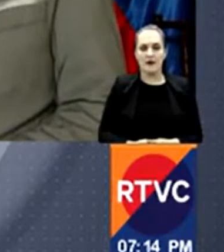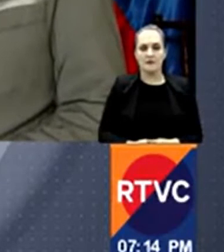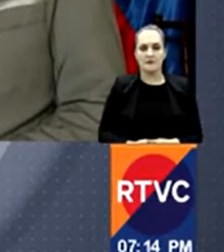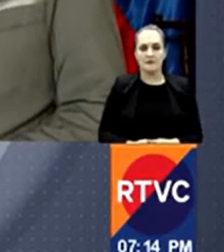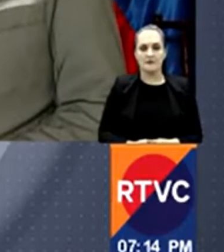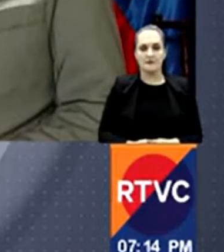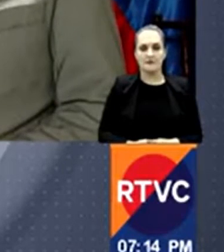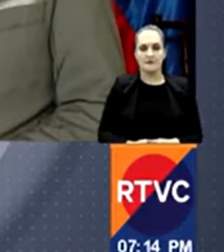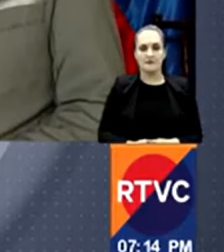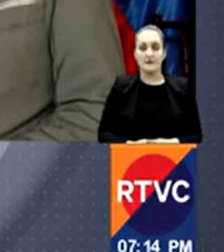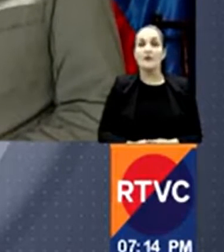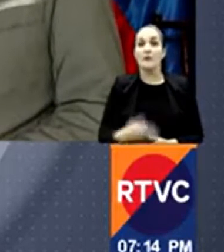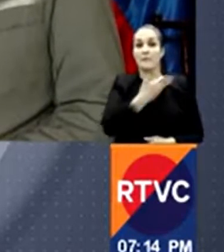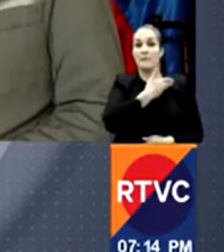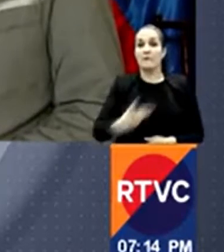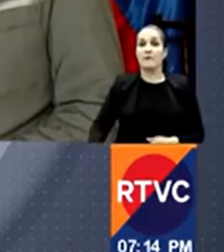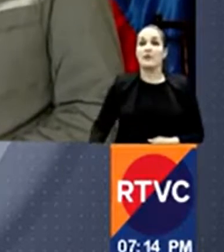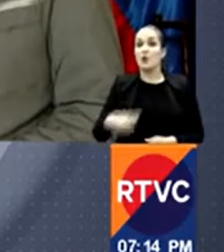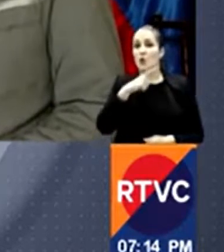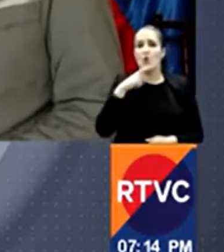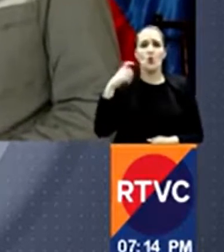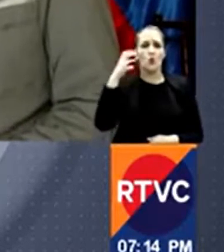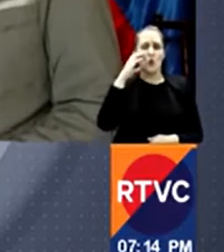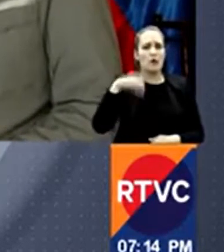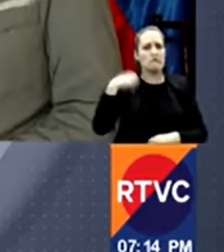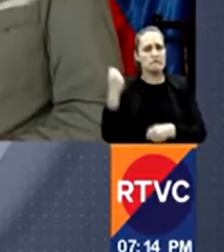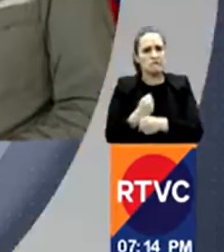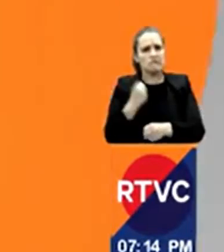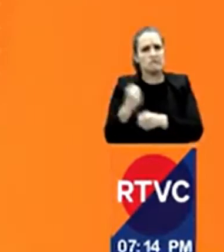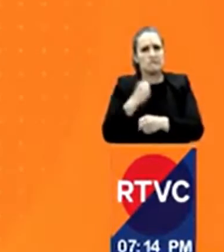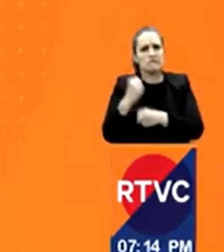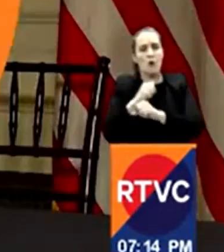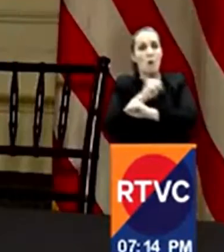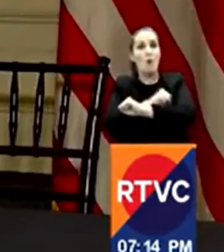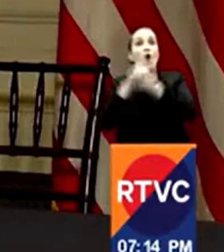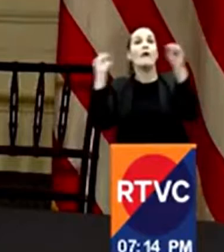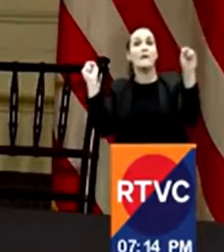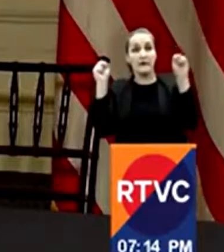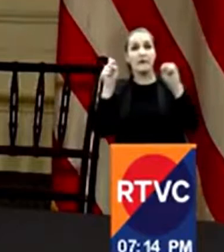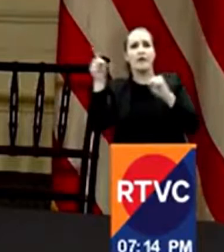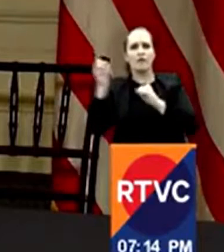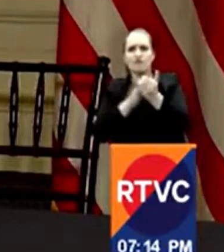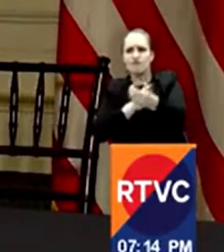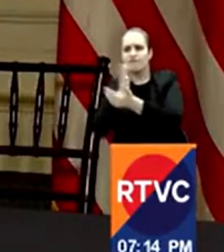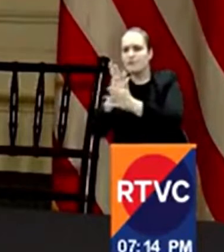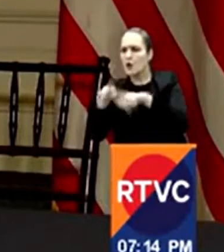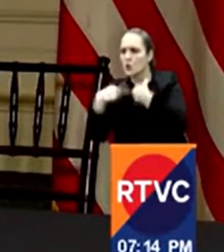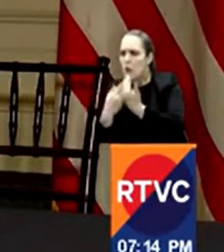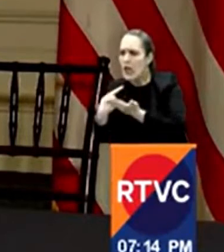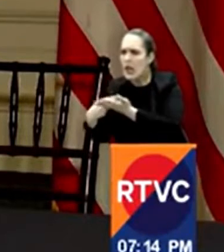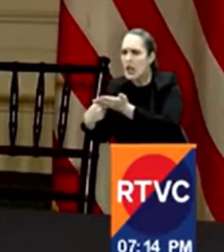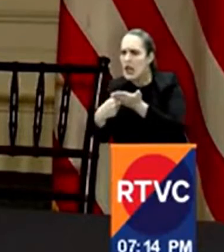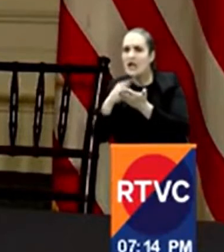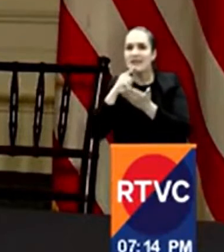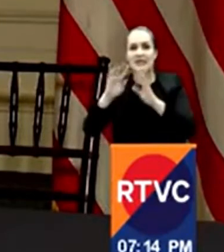Pero además el presidente Iván Duque tuvo bastante trabajo en la mañana. Tuvo reuniones con senadores muy importantes